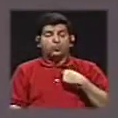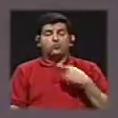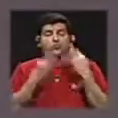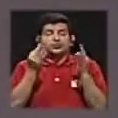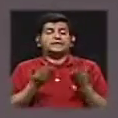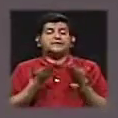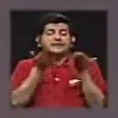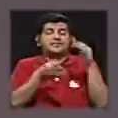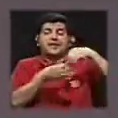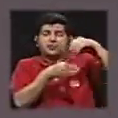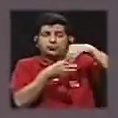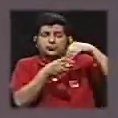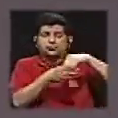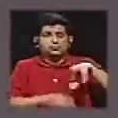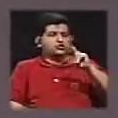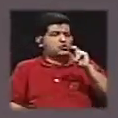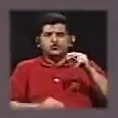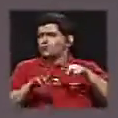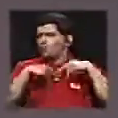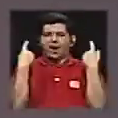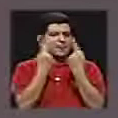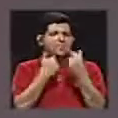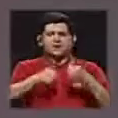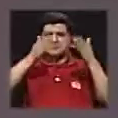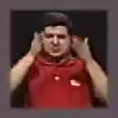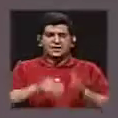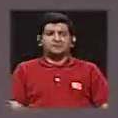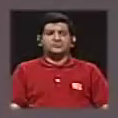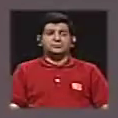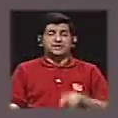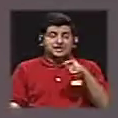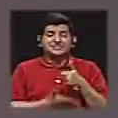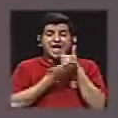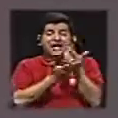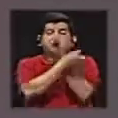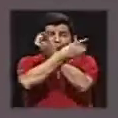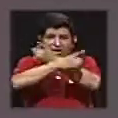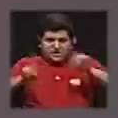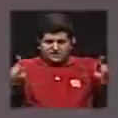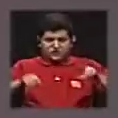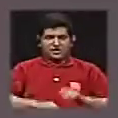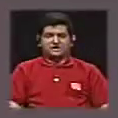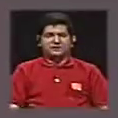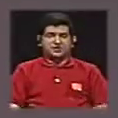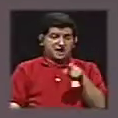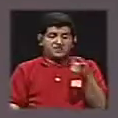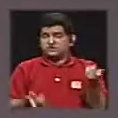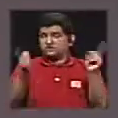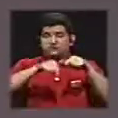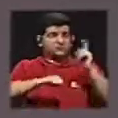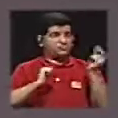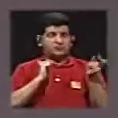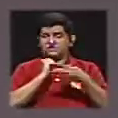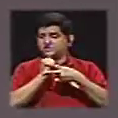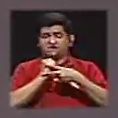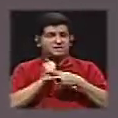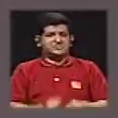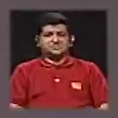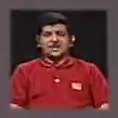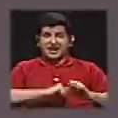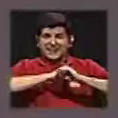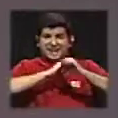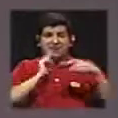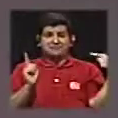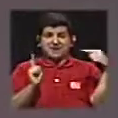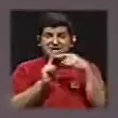dar aportes que no son a partidos o candidatos, son aportes a la democracia. Bueno, esta vez eso no ocurrió. Esta campaña se hizo